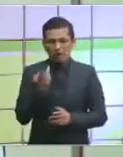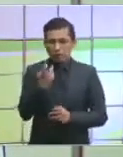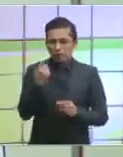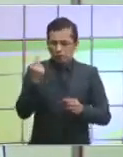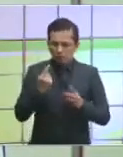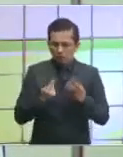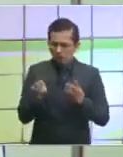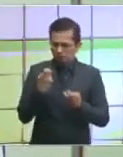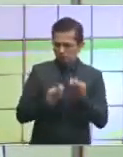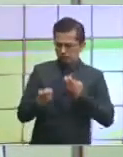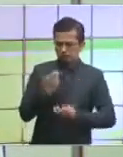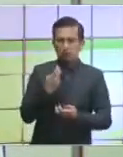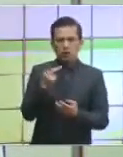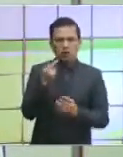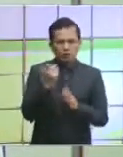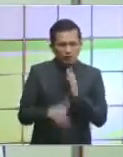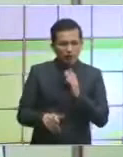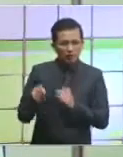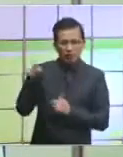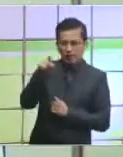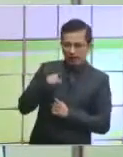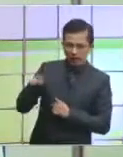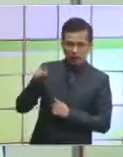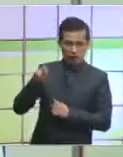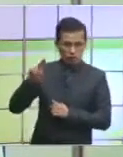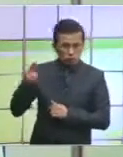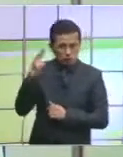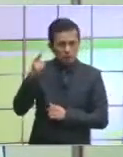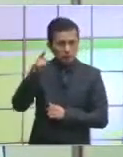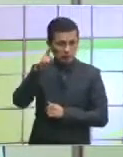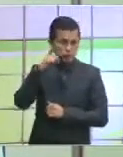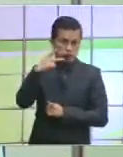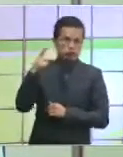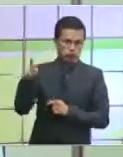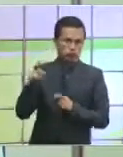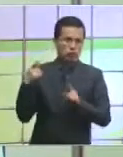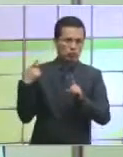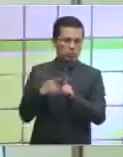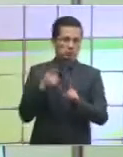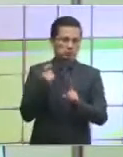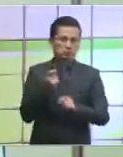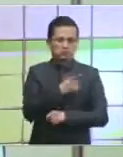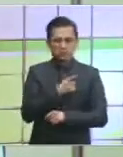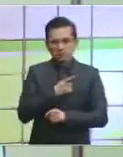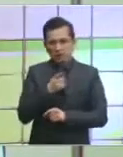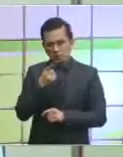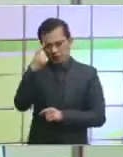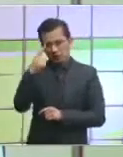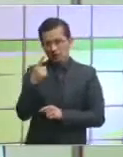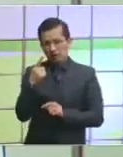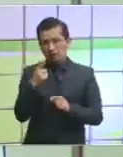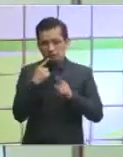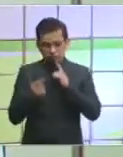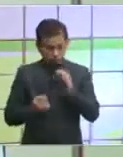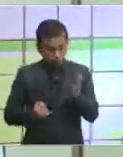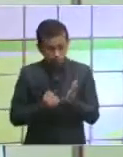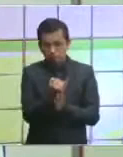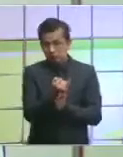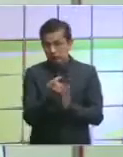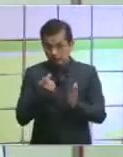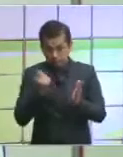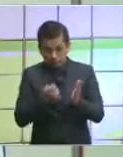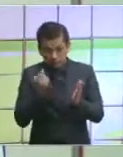análisis que la academia que ese es una de sus funciones centrales está haciendo respecto a las decisiones judiciales